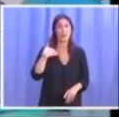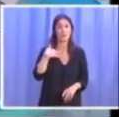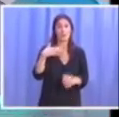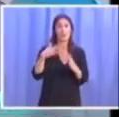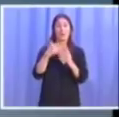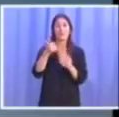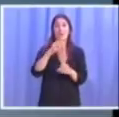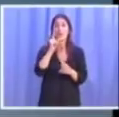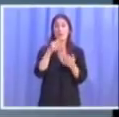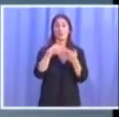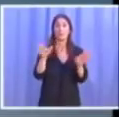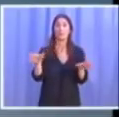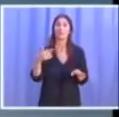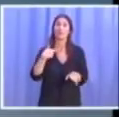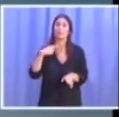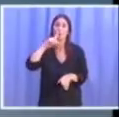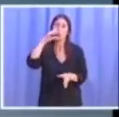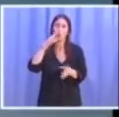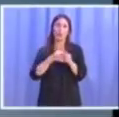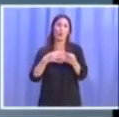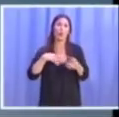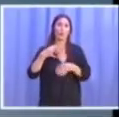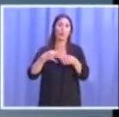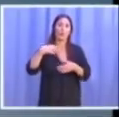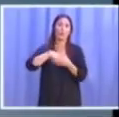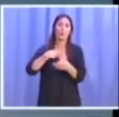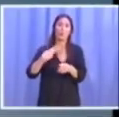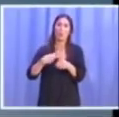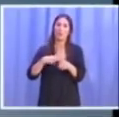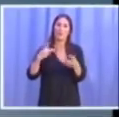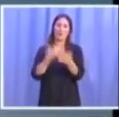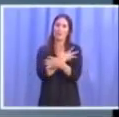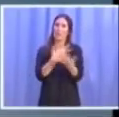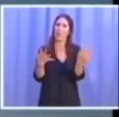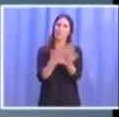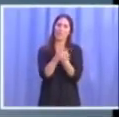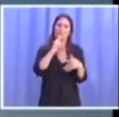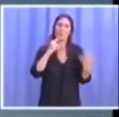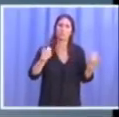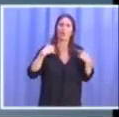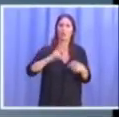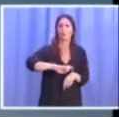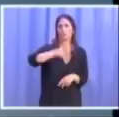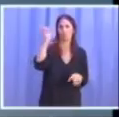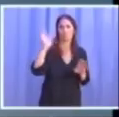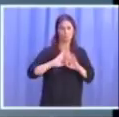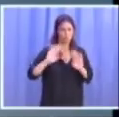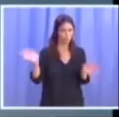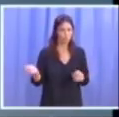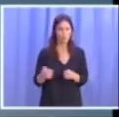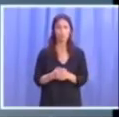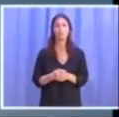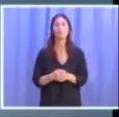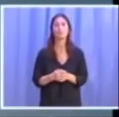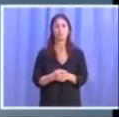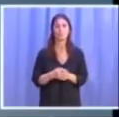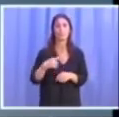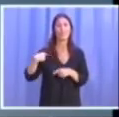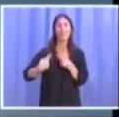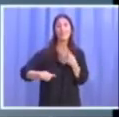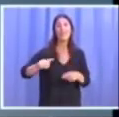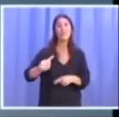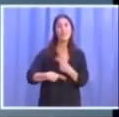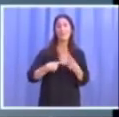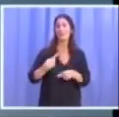el ayuntamiento, no, por cierto, señor Cuenca, sigue sin personarse. Barata, dijo el señor, la señora Nieto. En fin, día a día hay que